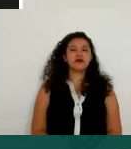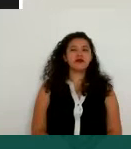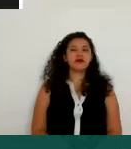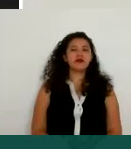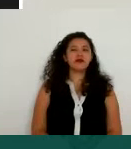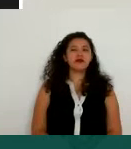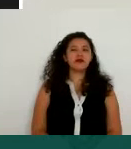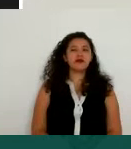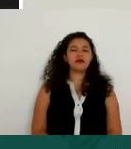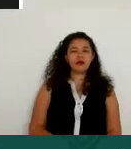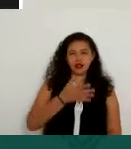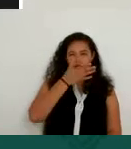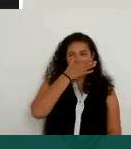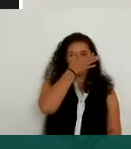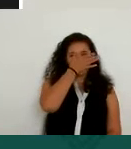Gracias.